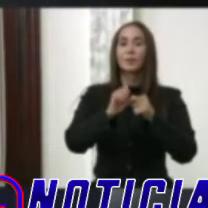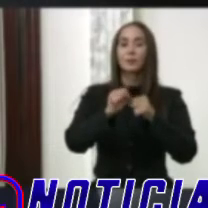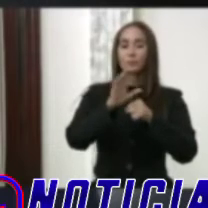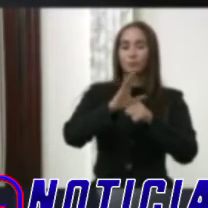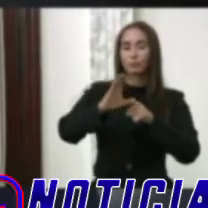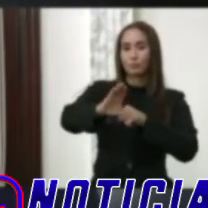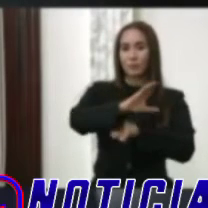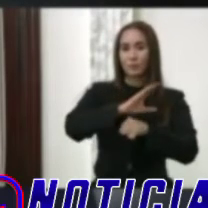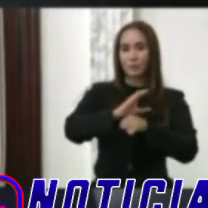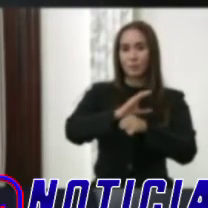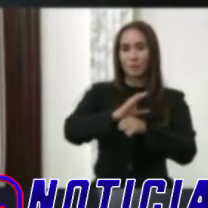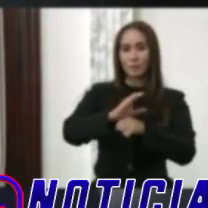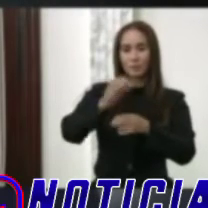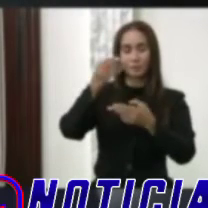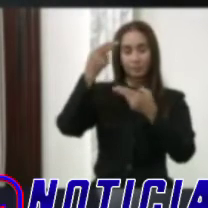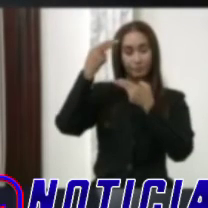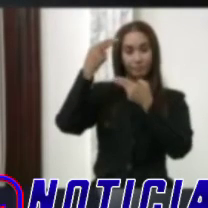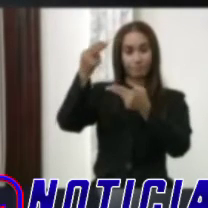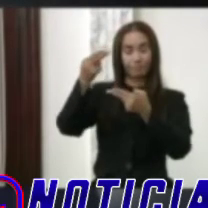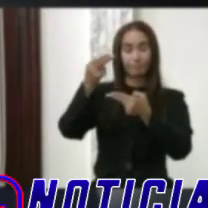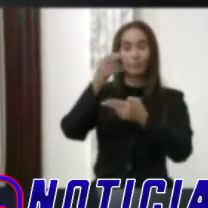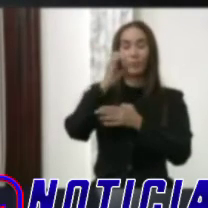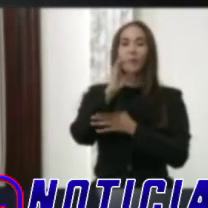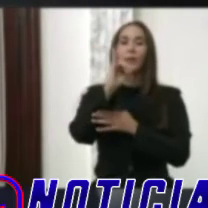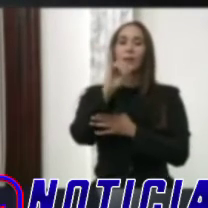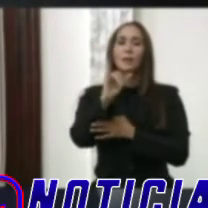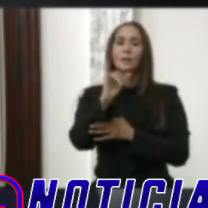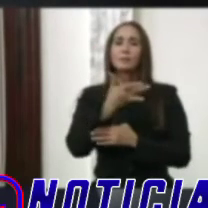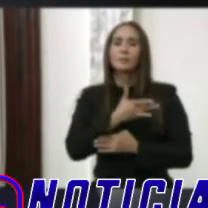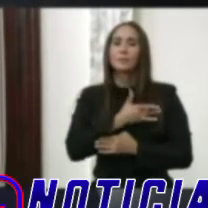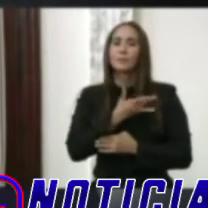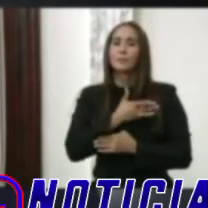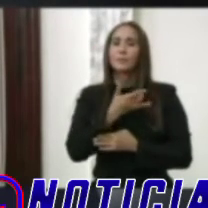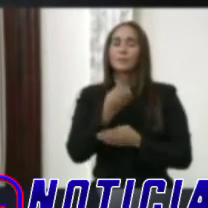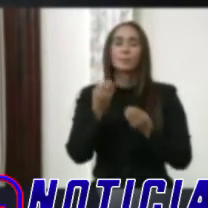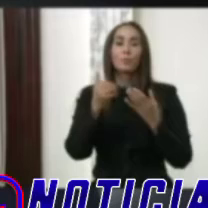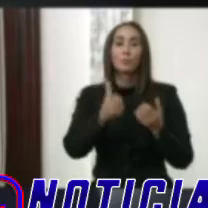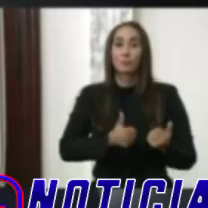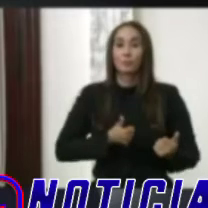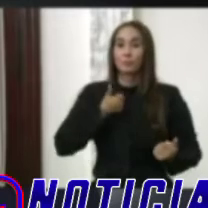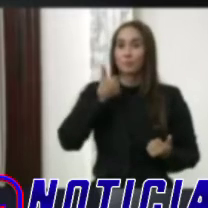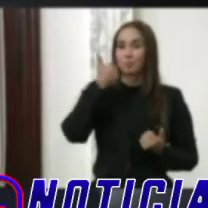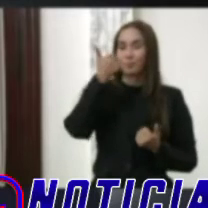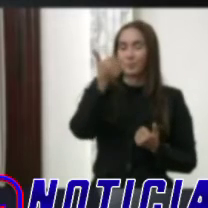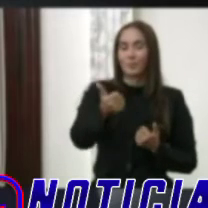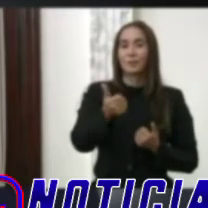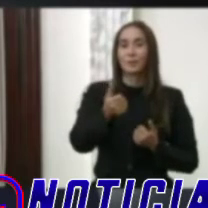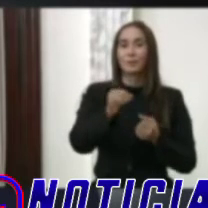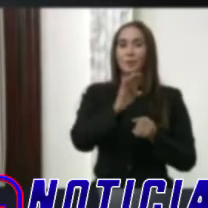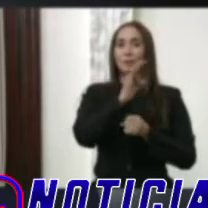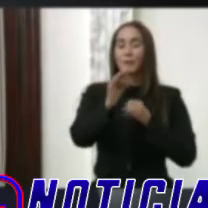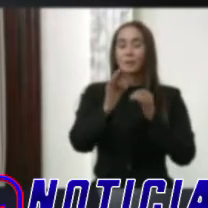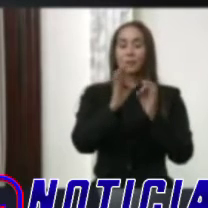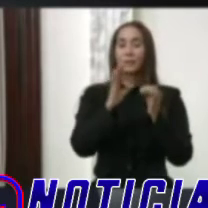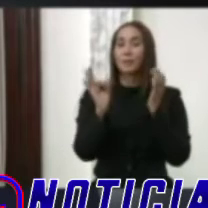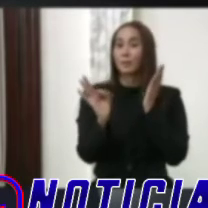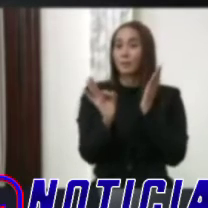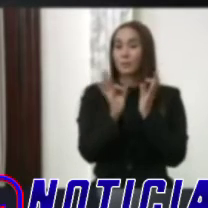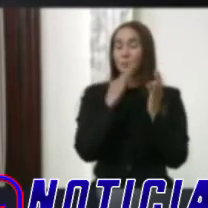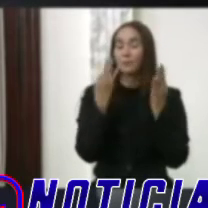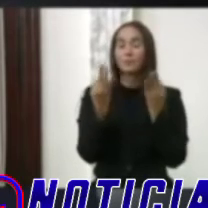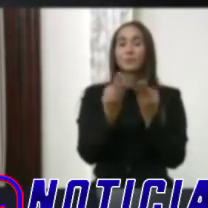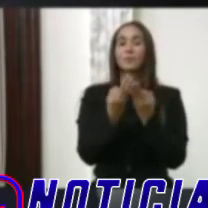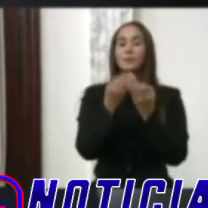Su Excelencia, en la CIP nos sentimos sumamente orgullosos de que esta organización sea líder en la defensa y